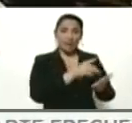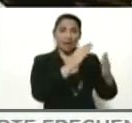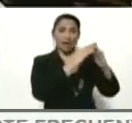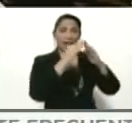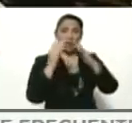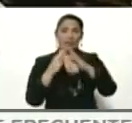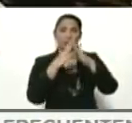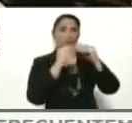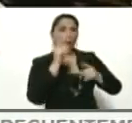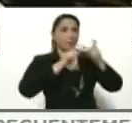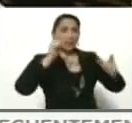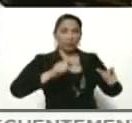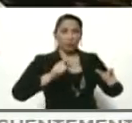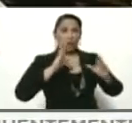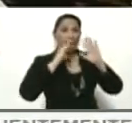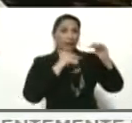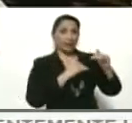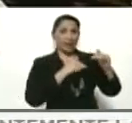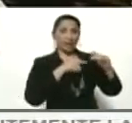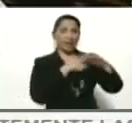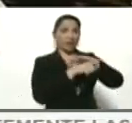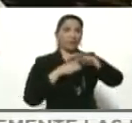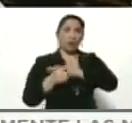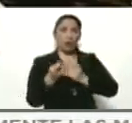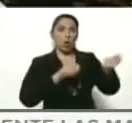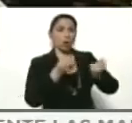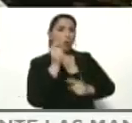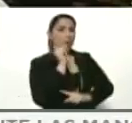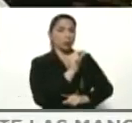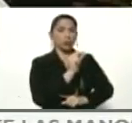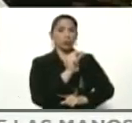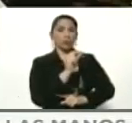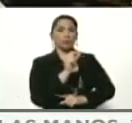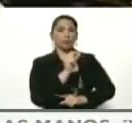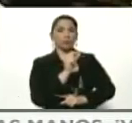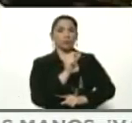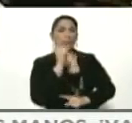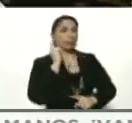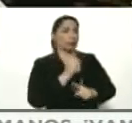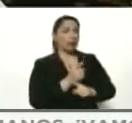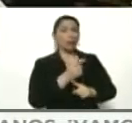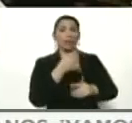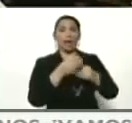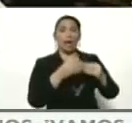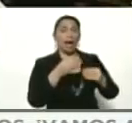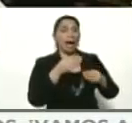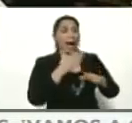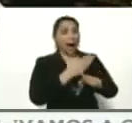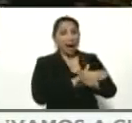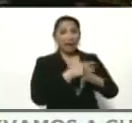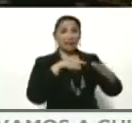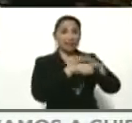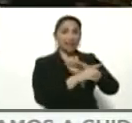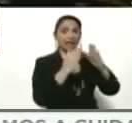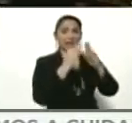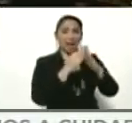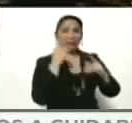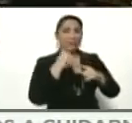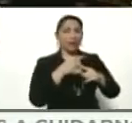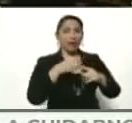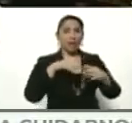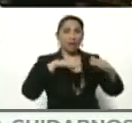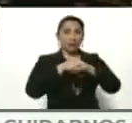personas que atienden en los PASIS deben hacer una desinfección rigurosa. Antes de entrar a su casa, quitarse los zapatos y otros objetos que deben